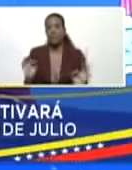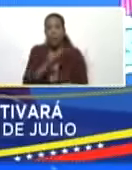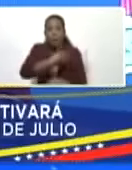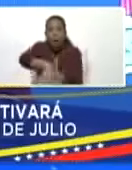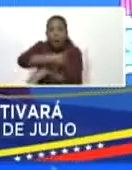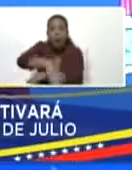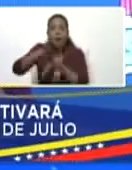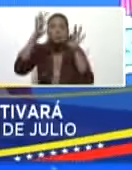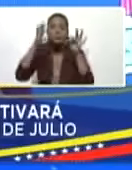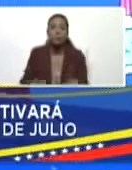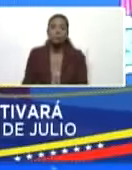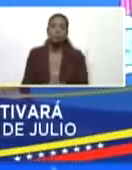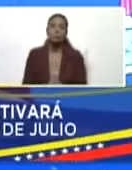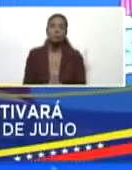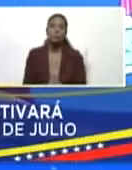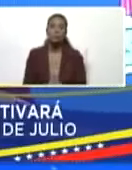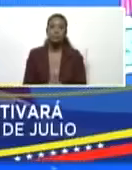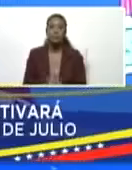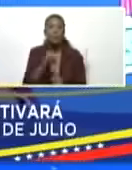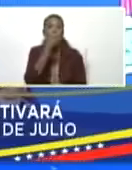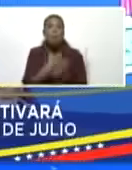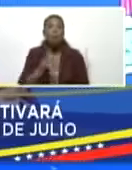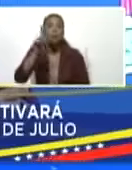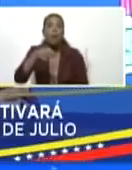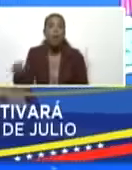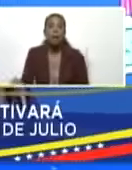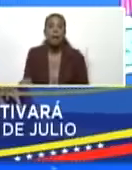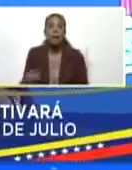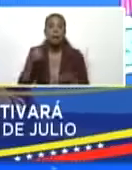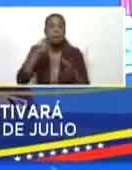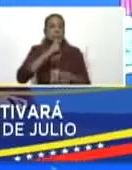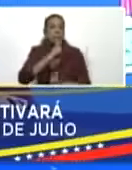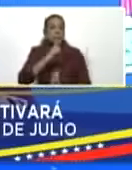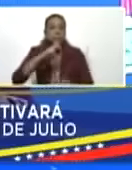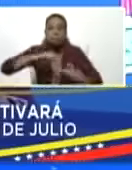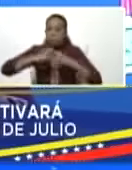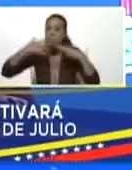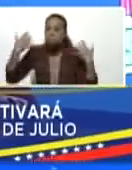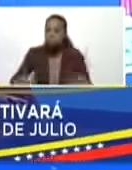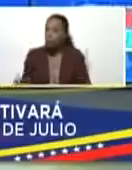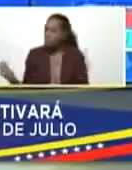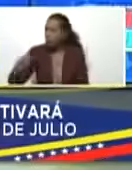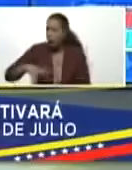calle. En las buenas y en las malas. En las duras y en las más duras.